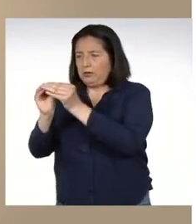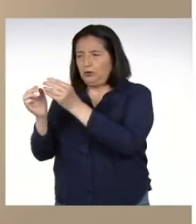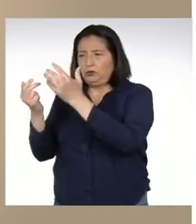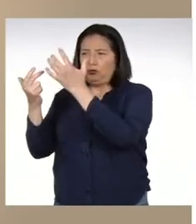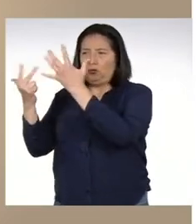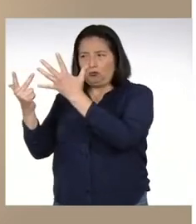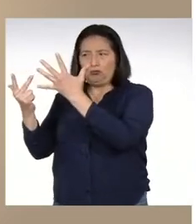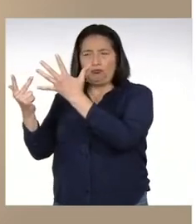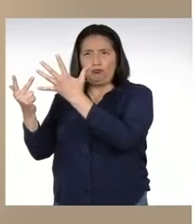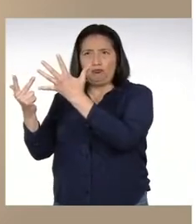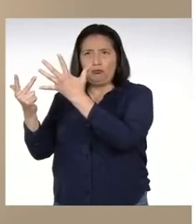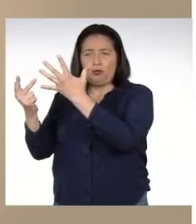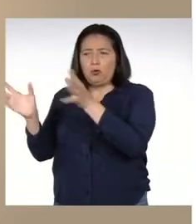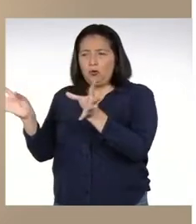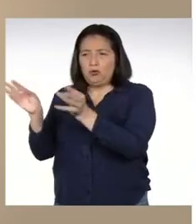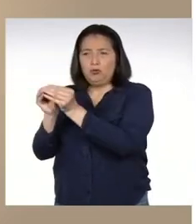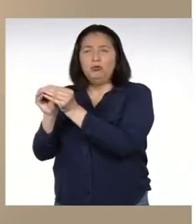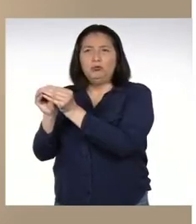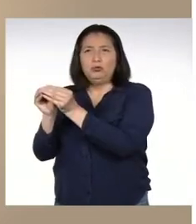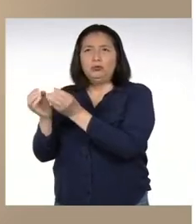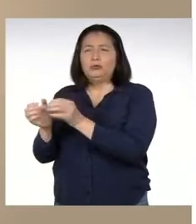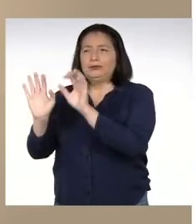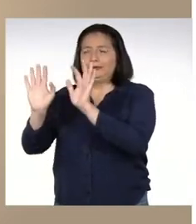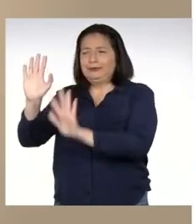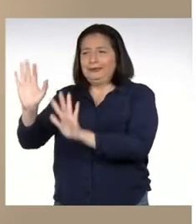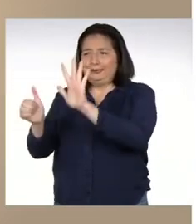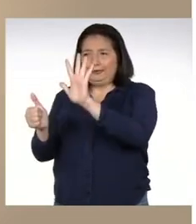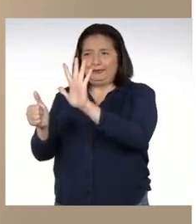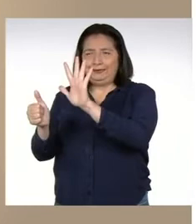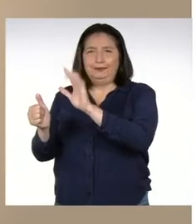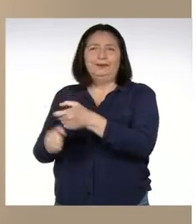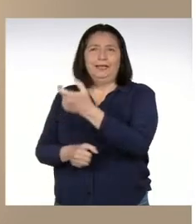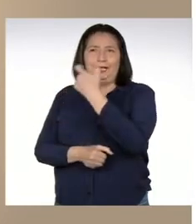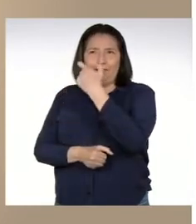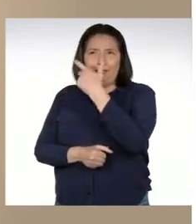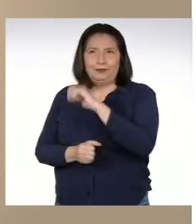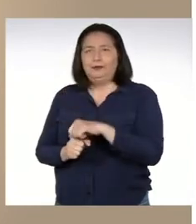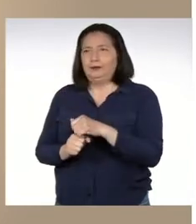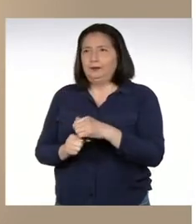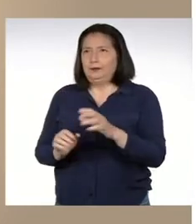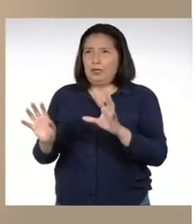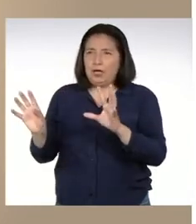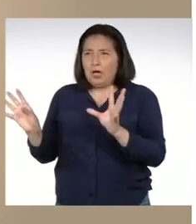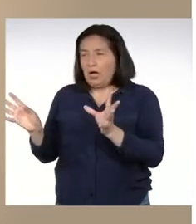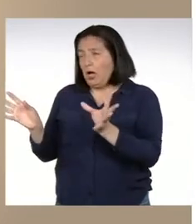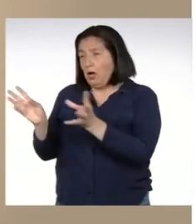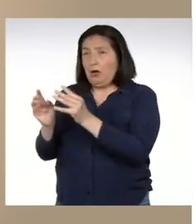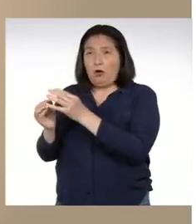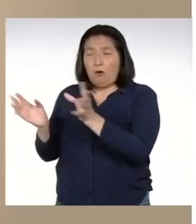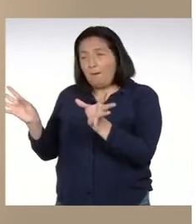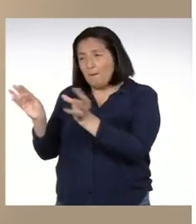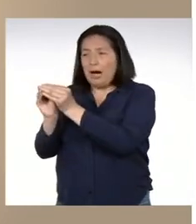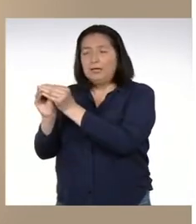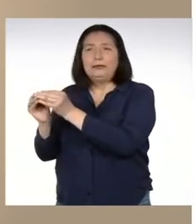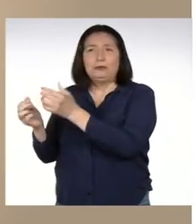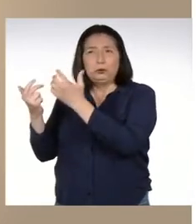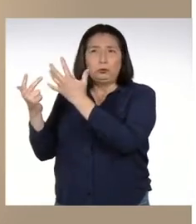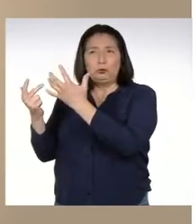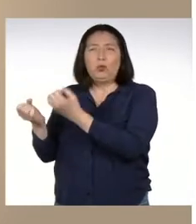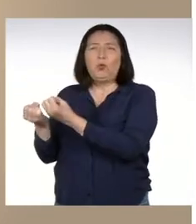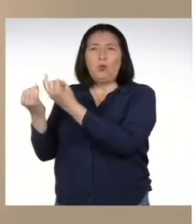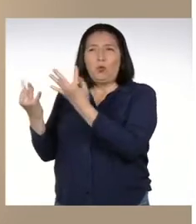otro paquete de 8, sumando 16 galletas. 8 galletas más que